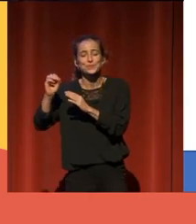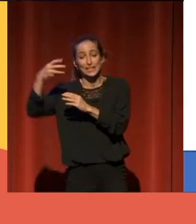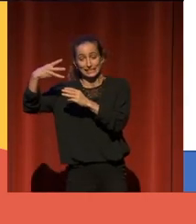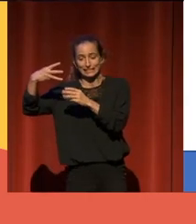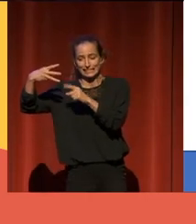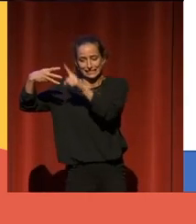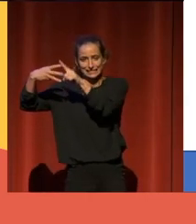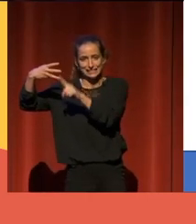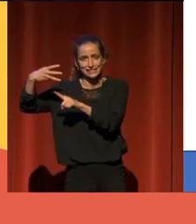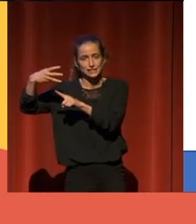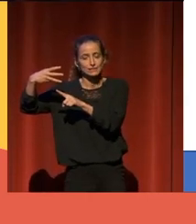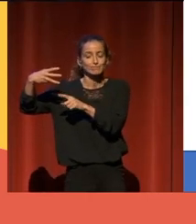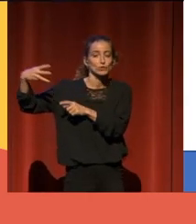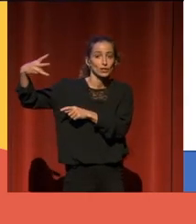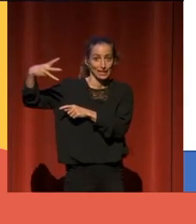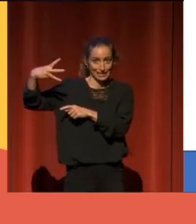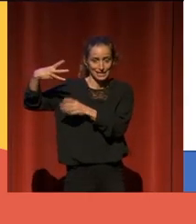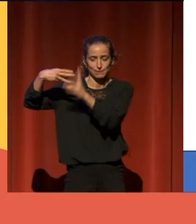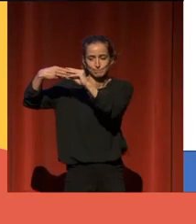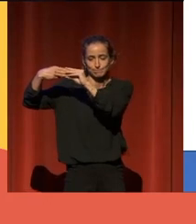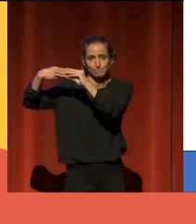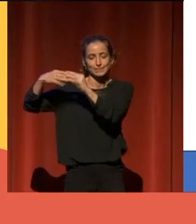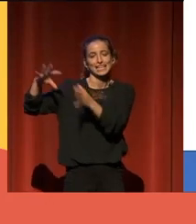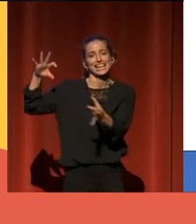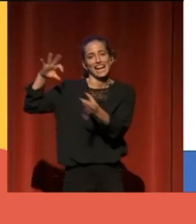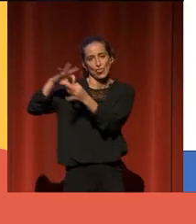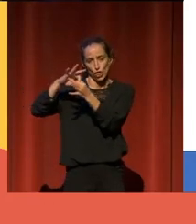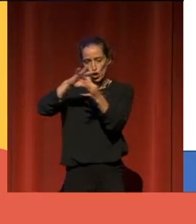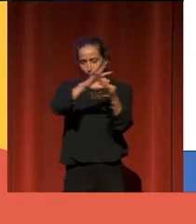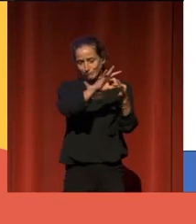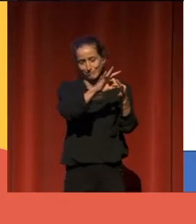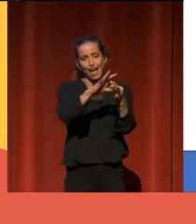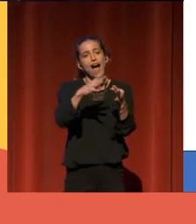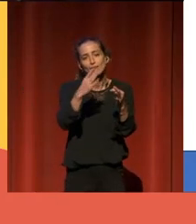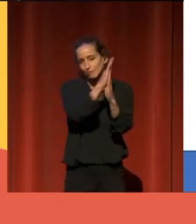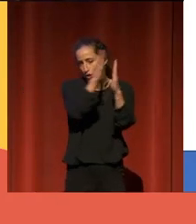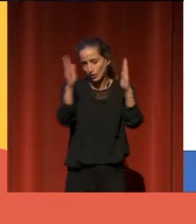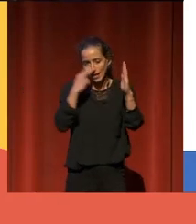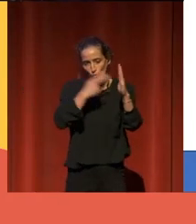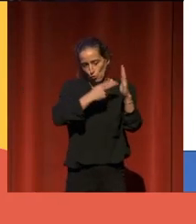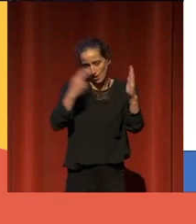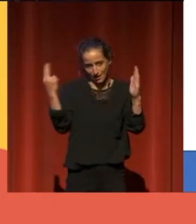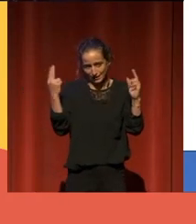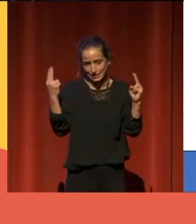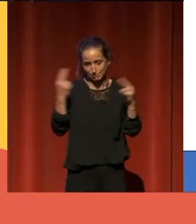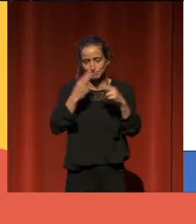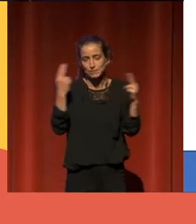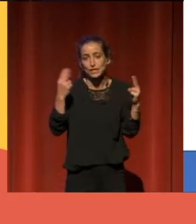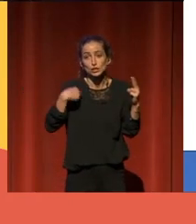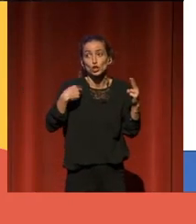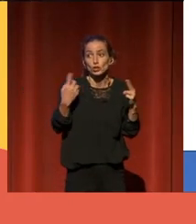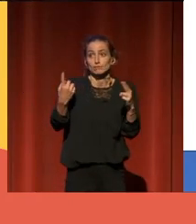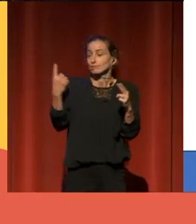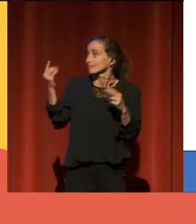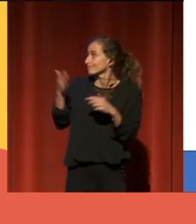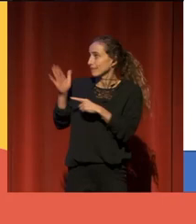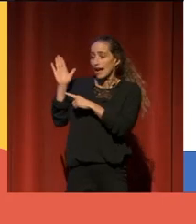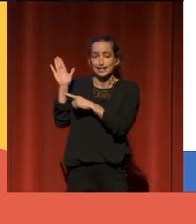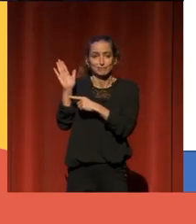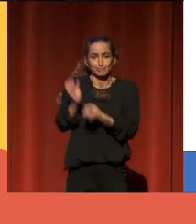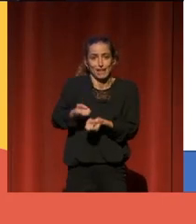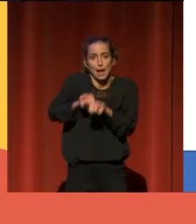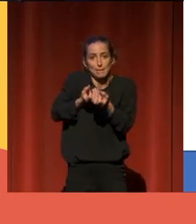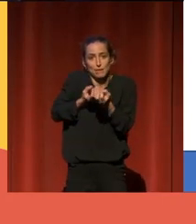que ver con las bibliotecas públicas y no voy a explicar todo lo que está en esta diapositiva Pero podemos decir que hay